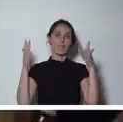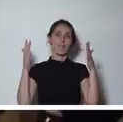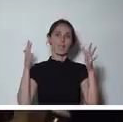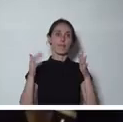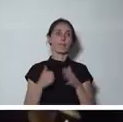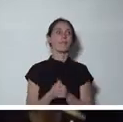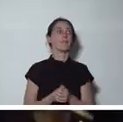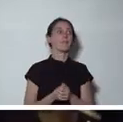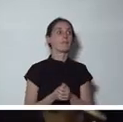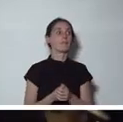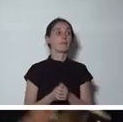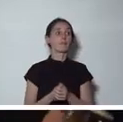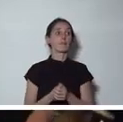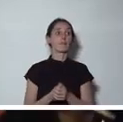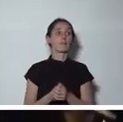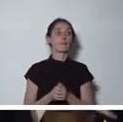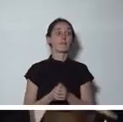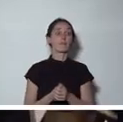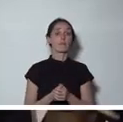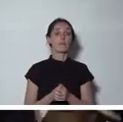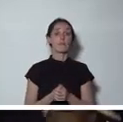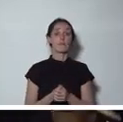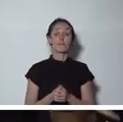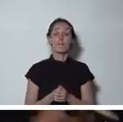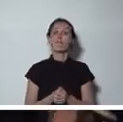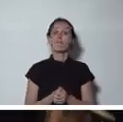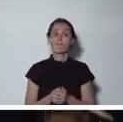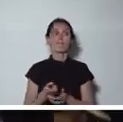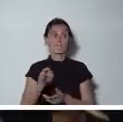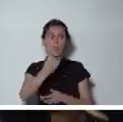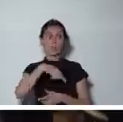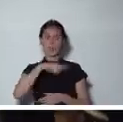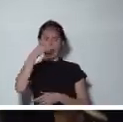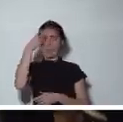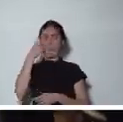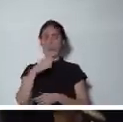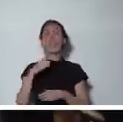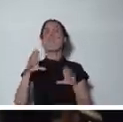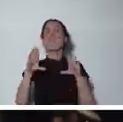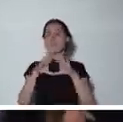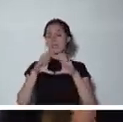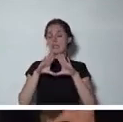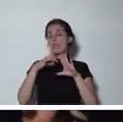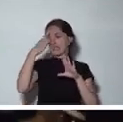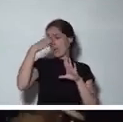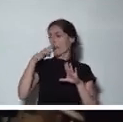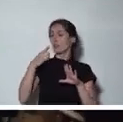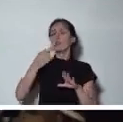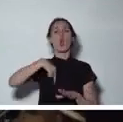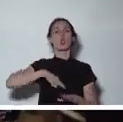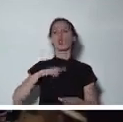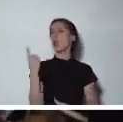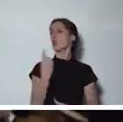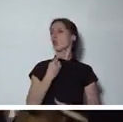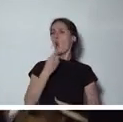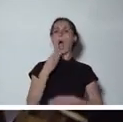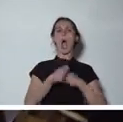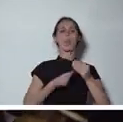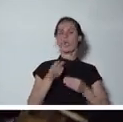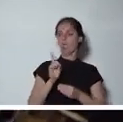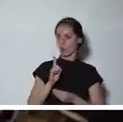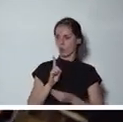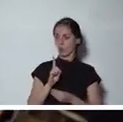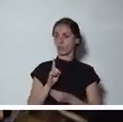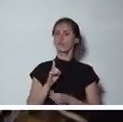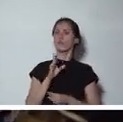como como las mujeres y las feministas sabemos que nunca hacemos nada solas Y que cuando una compañera necesita dar